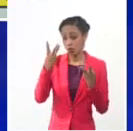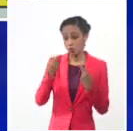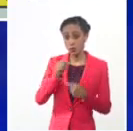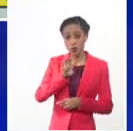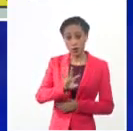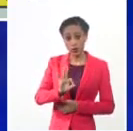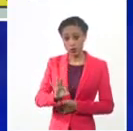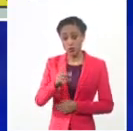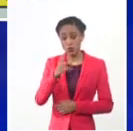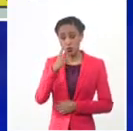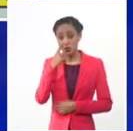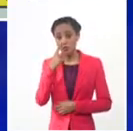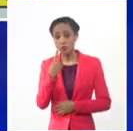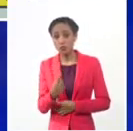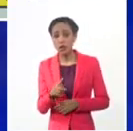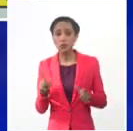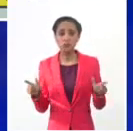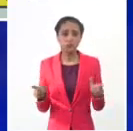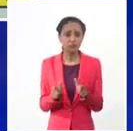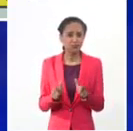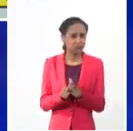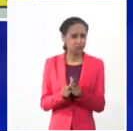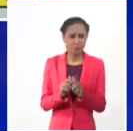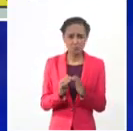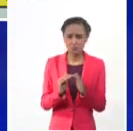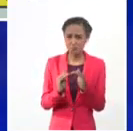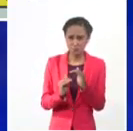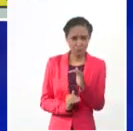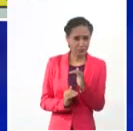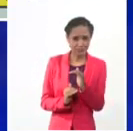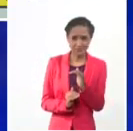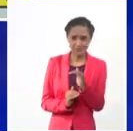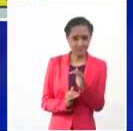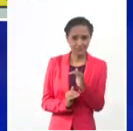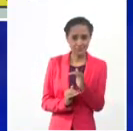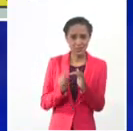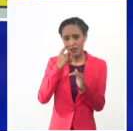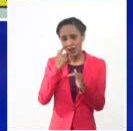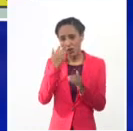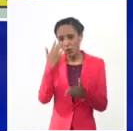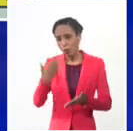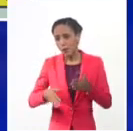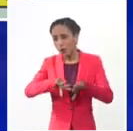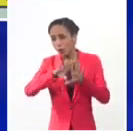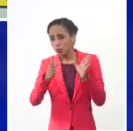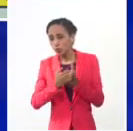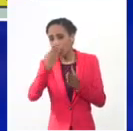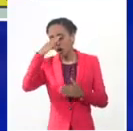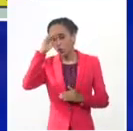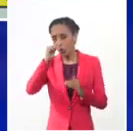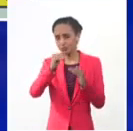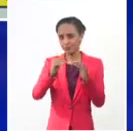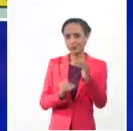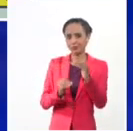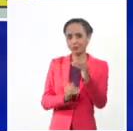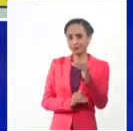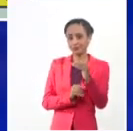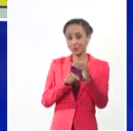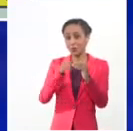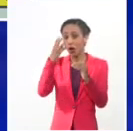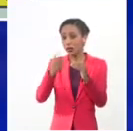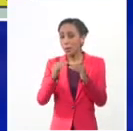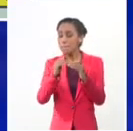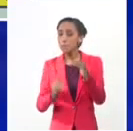las tasas de incidencia más bajas de todo el país, con indicadores por debajo